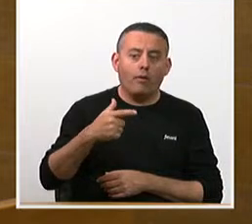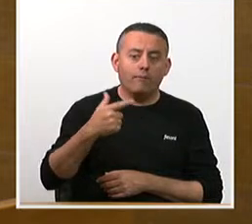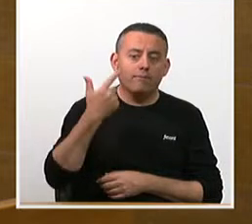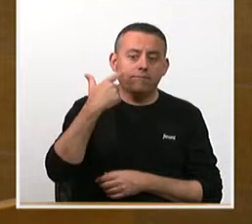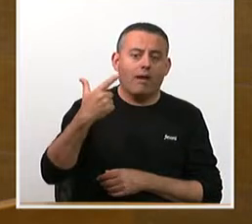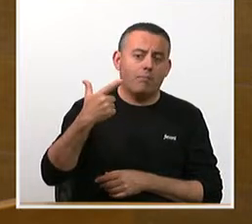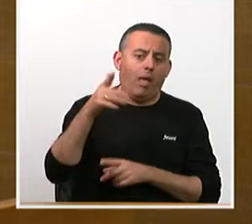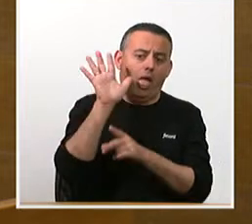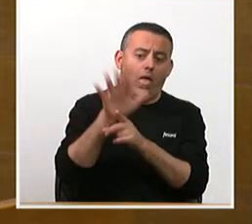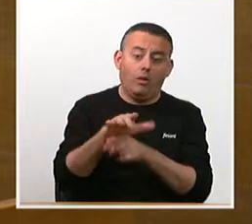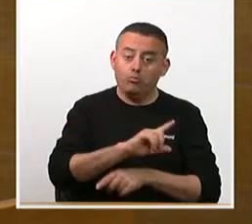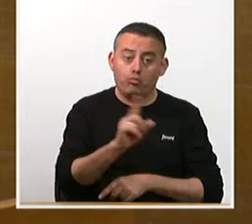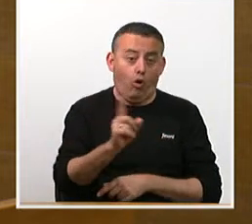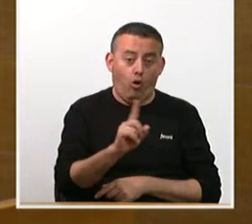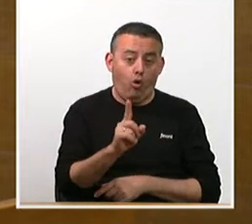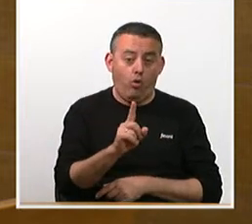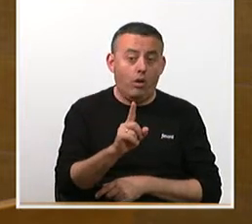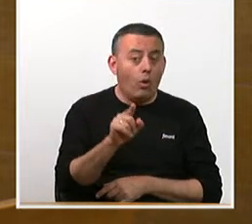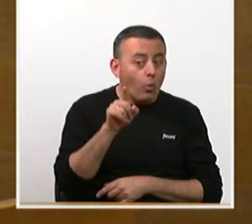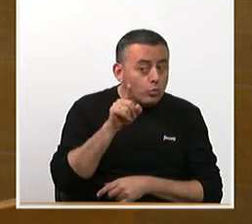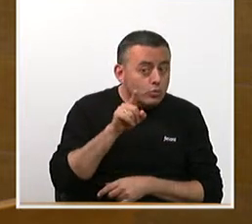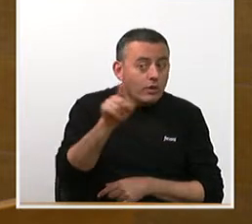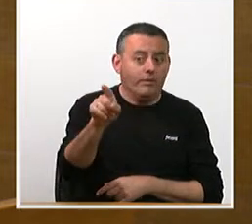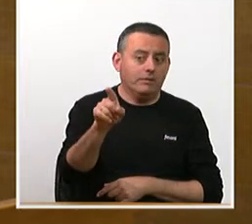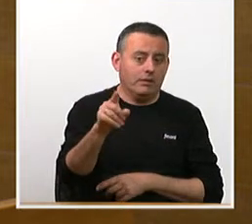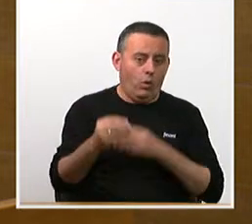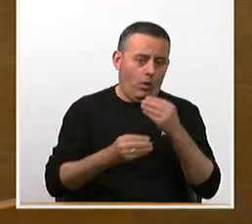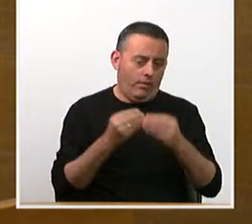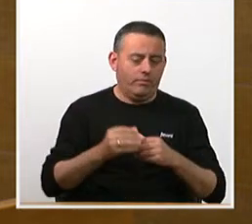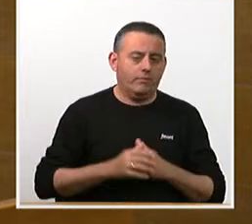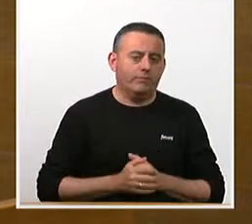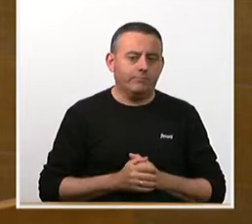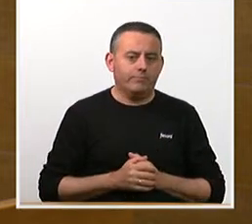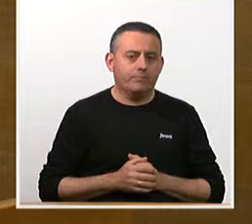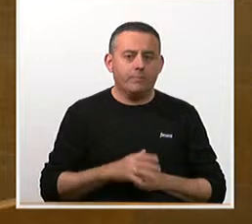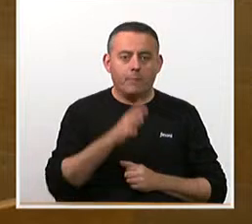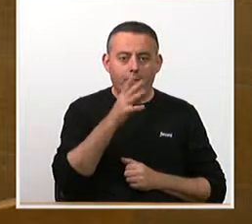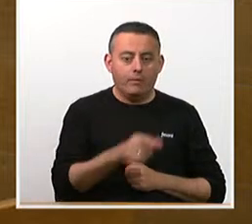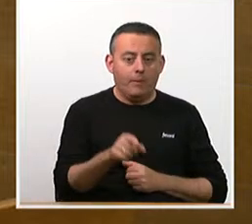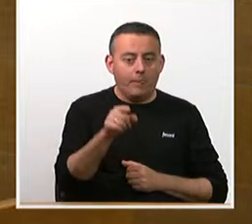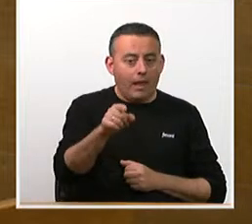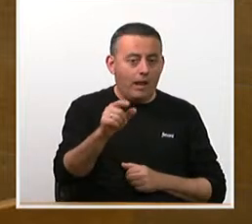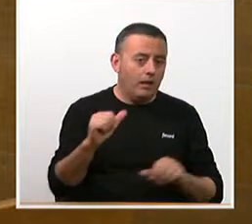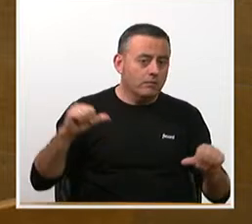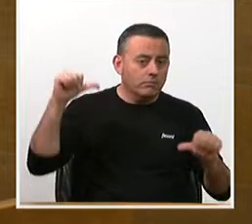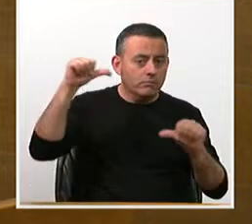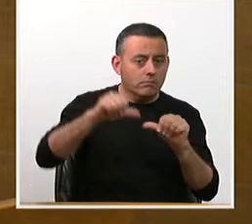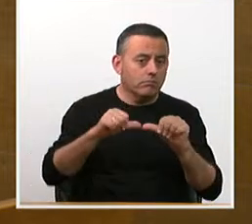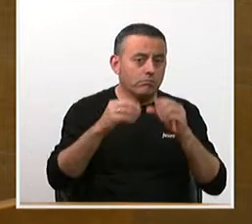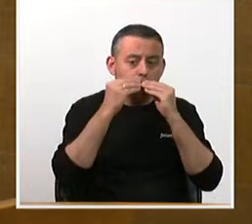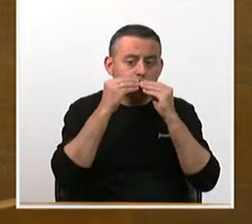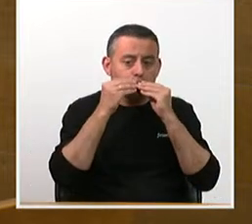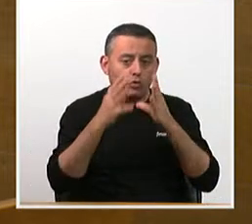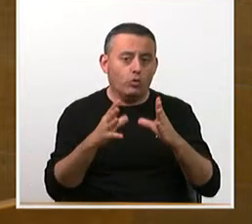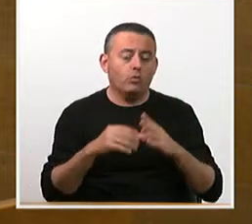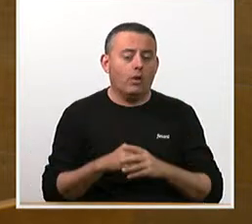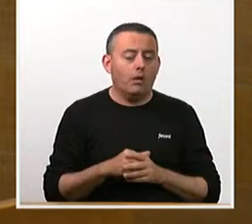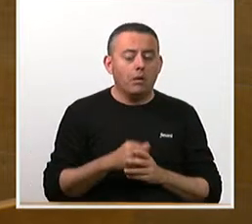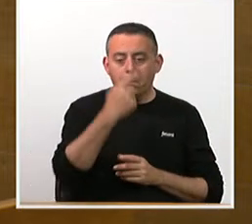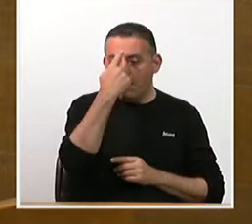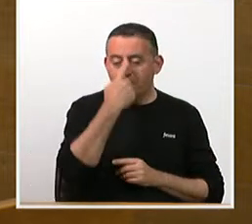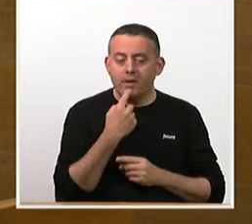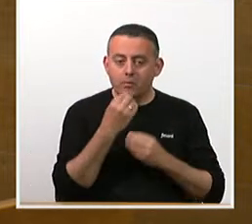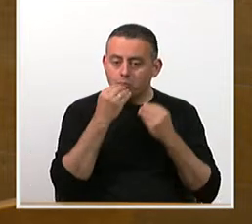señor Soler tiene un currículum y una trayectoria muy superior a todos los altos cargos que ustedes colocan en todas las empresas